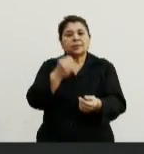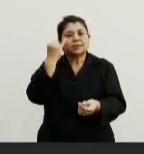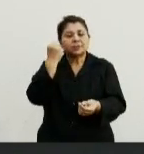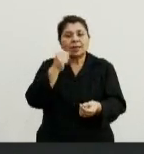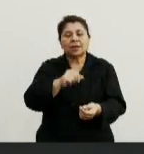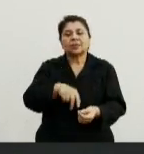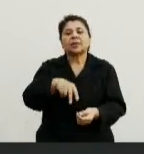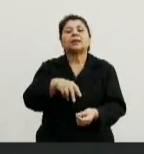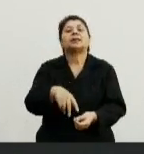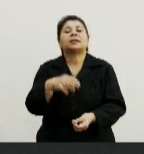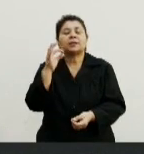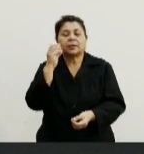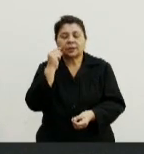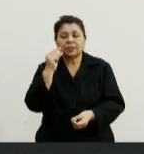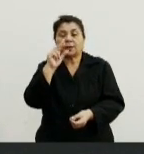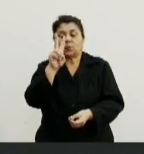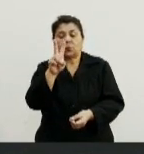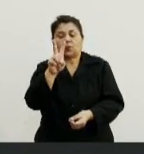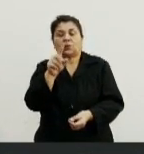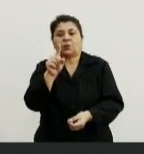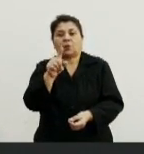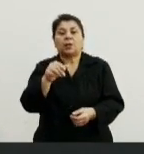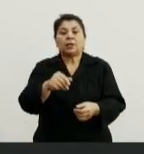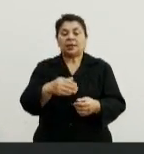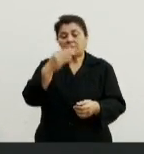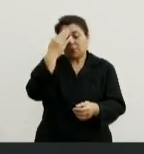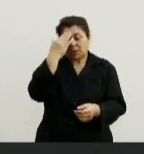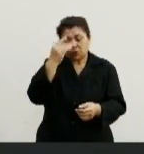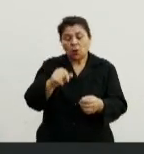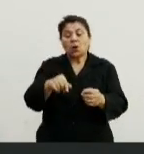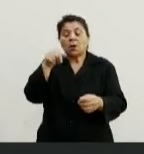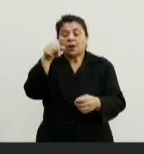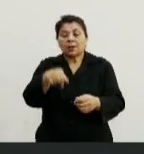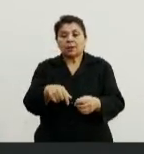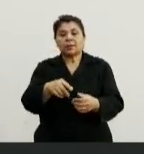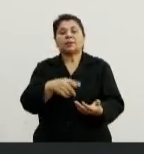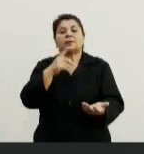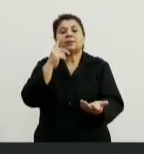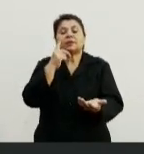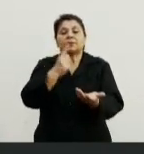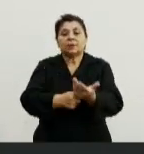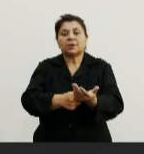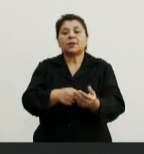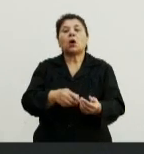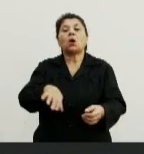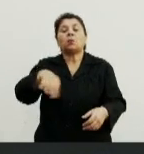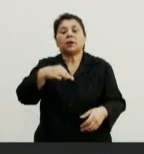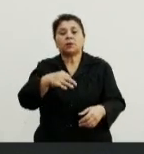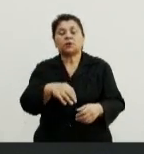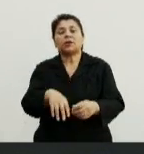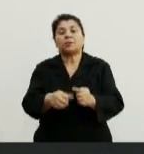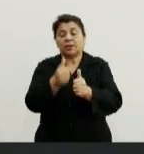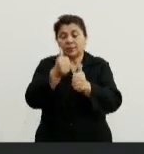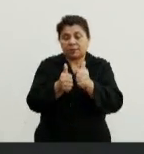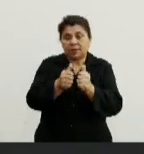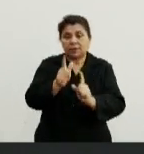31 de marzo en el día de hoy se dictó la resolución 136 que establece obligaciones para empresas y para choferes el